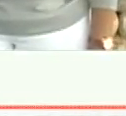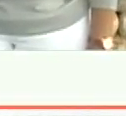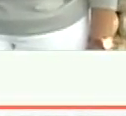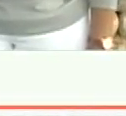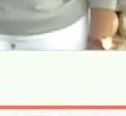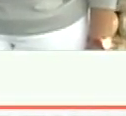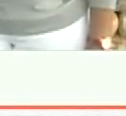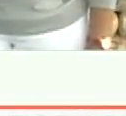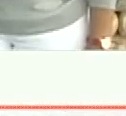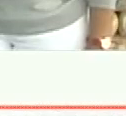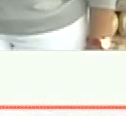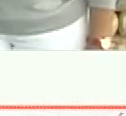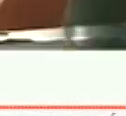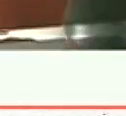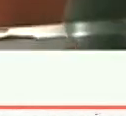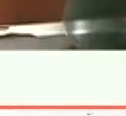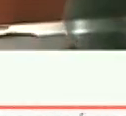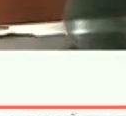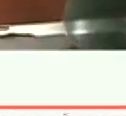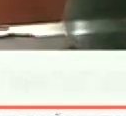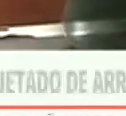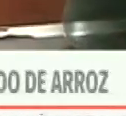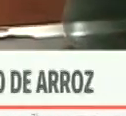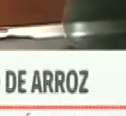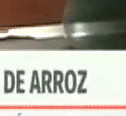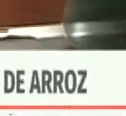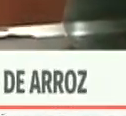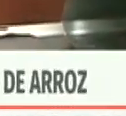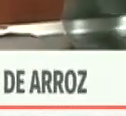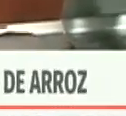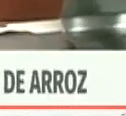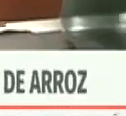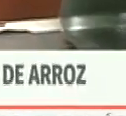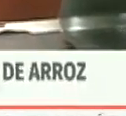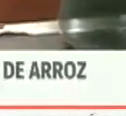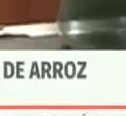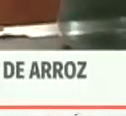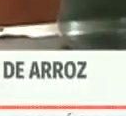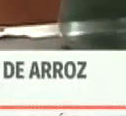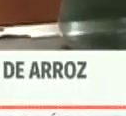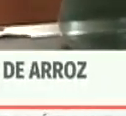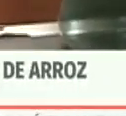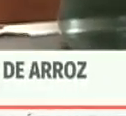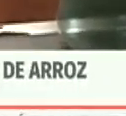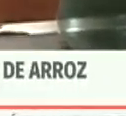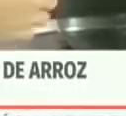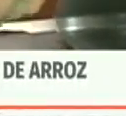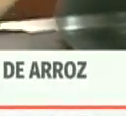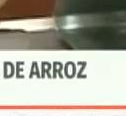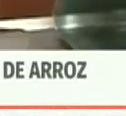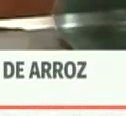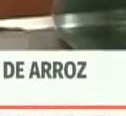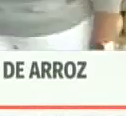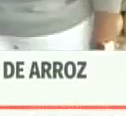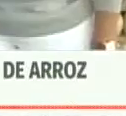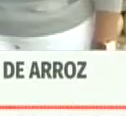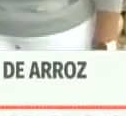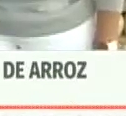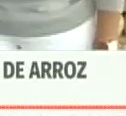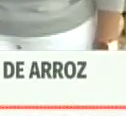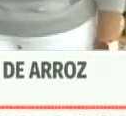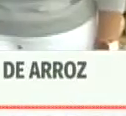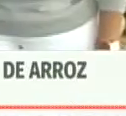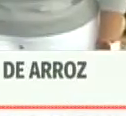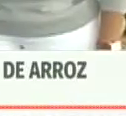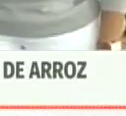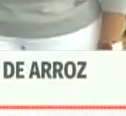gandola diaria entre el conglomerado de estas empresas y que están al servicio, por supuesto, de todo nuestro pueblo. Vamos a dejar que María José